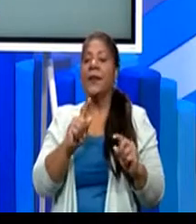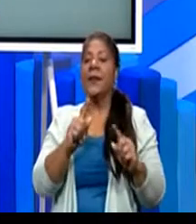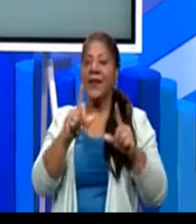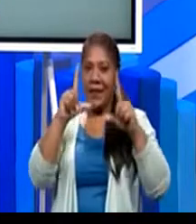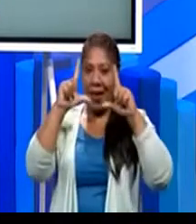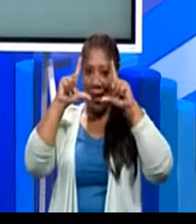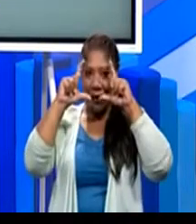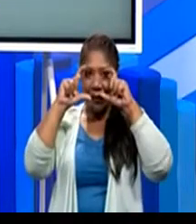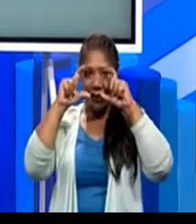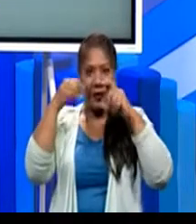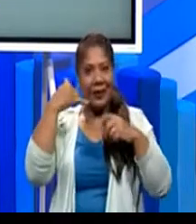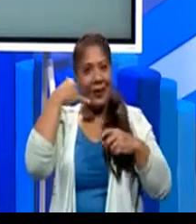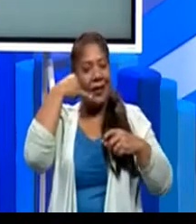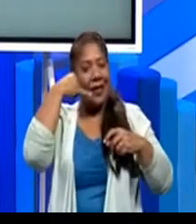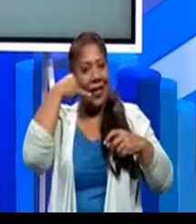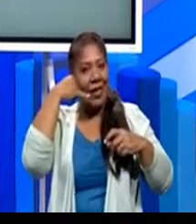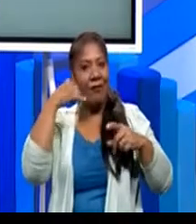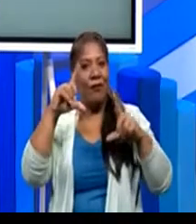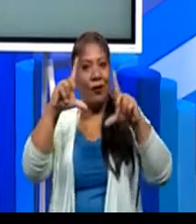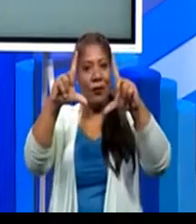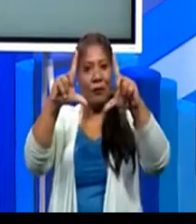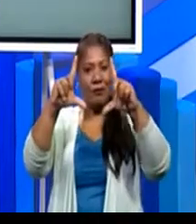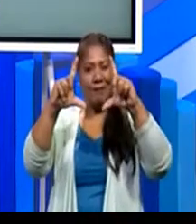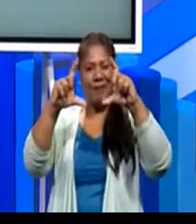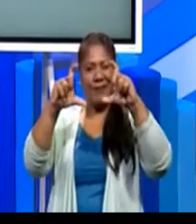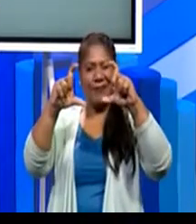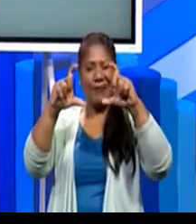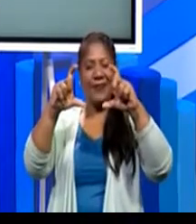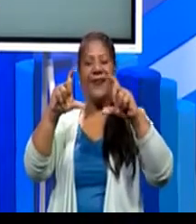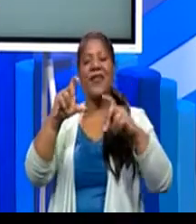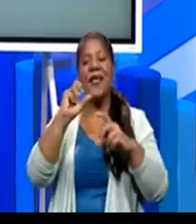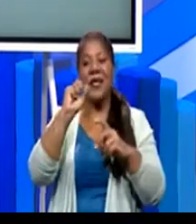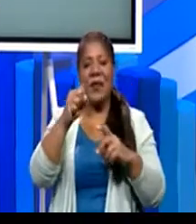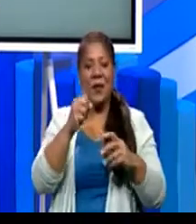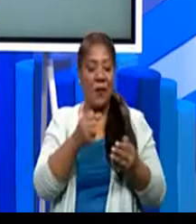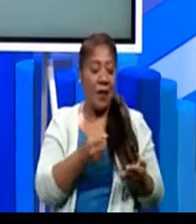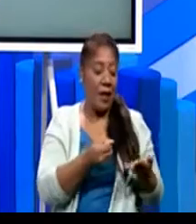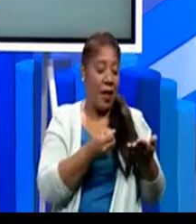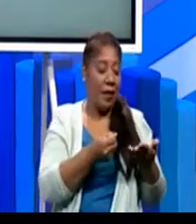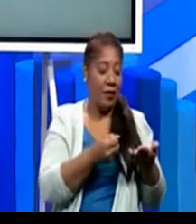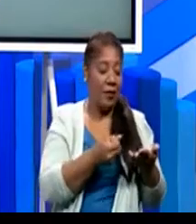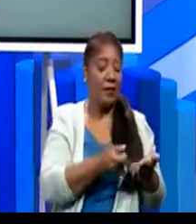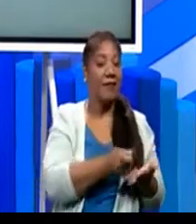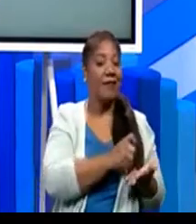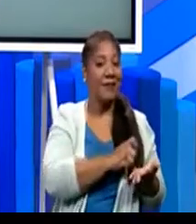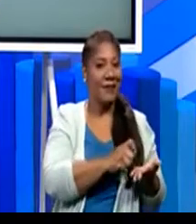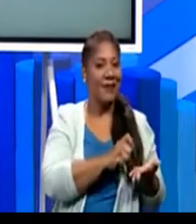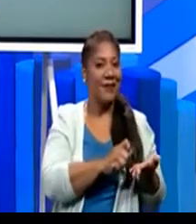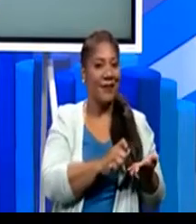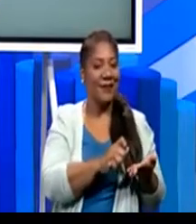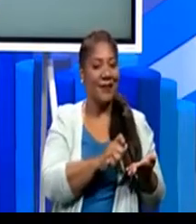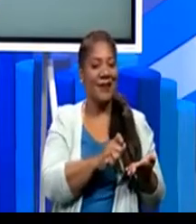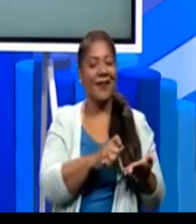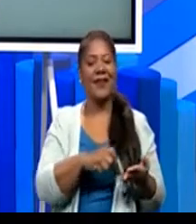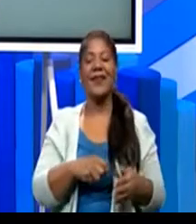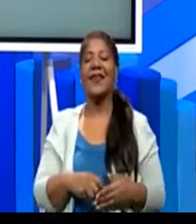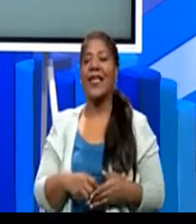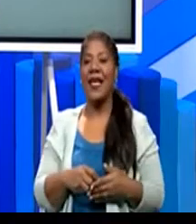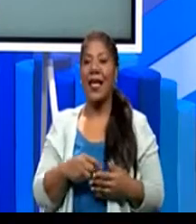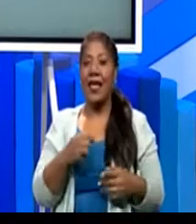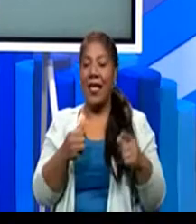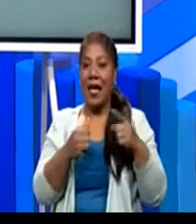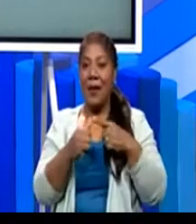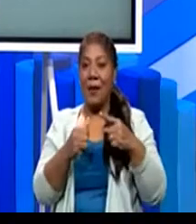dispositivos electrónicos y tomarle captura de pantalla para que las puedan desarrollar en sus cuadernos. Y tenemos la